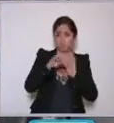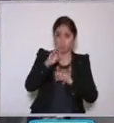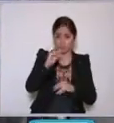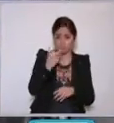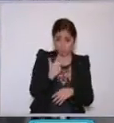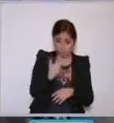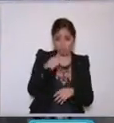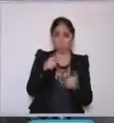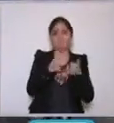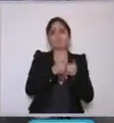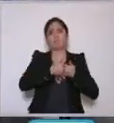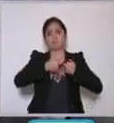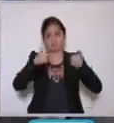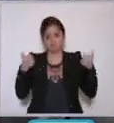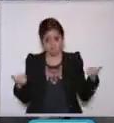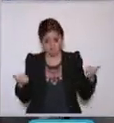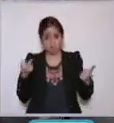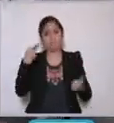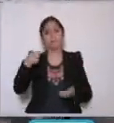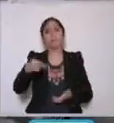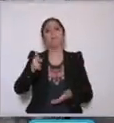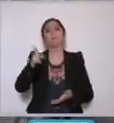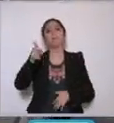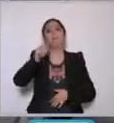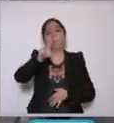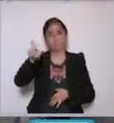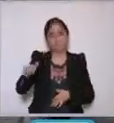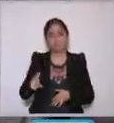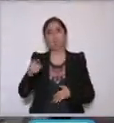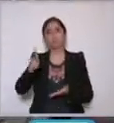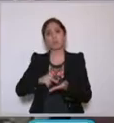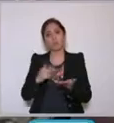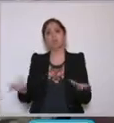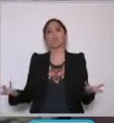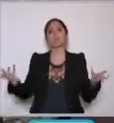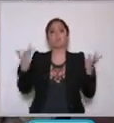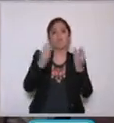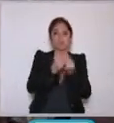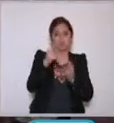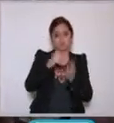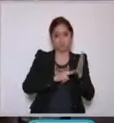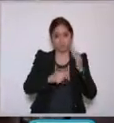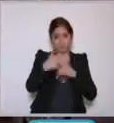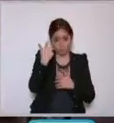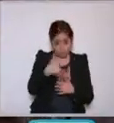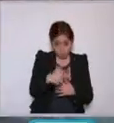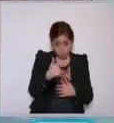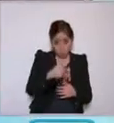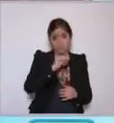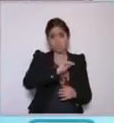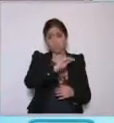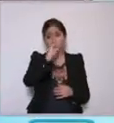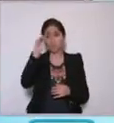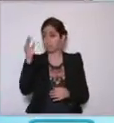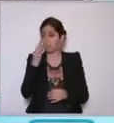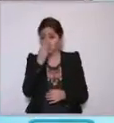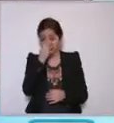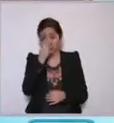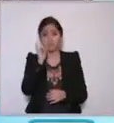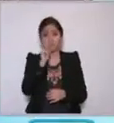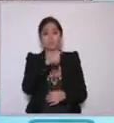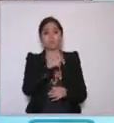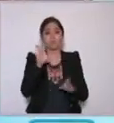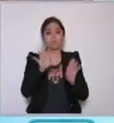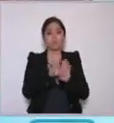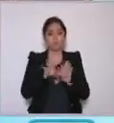separan, pero hay un reencuentro. reencuentro Y lanzan un disco, en ¿no? 2012 y ahorita están girando. O sea, reciente. Completamente. Son nuestros vecinos de